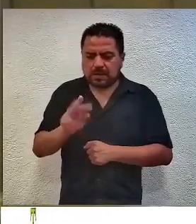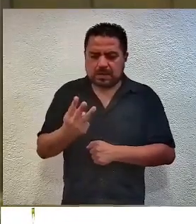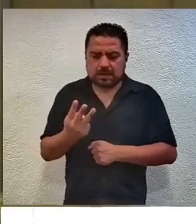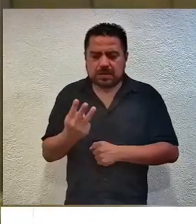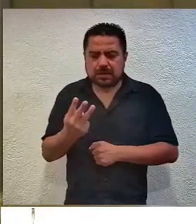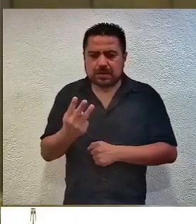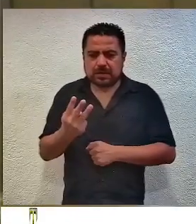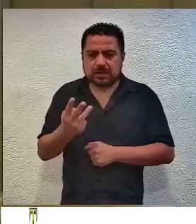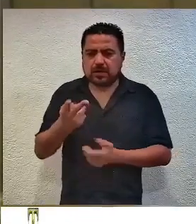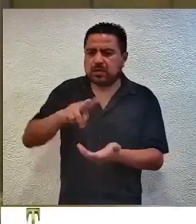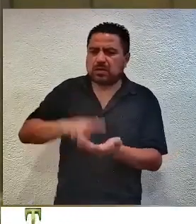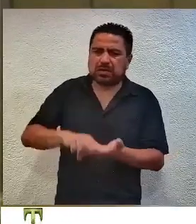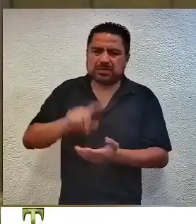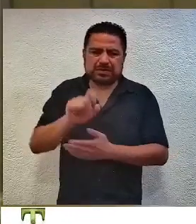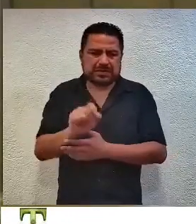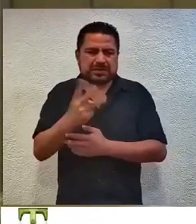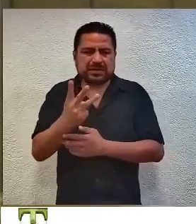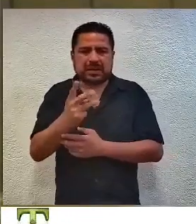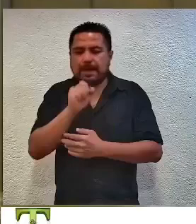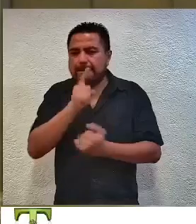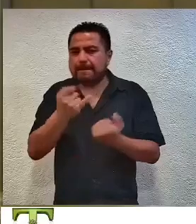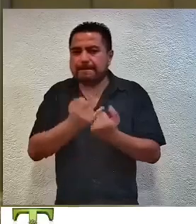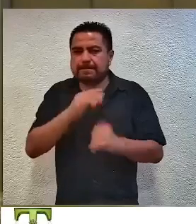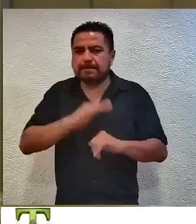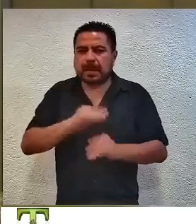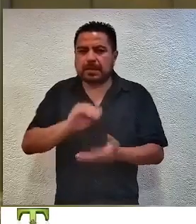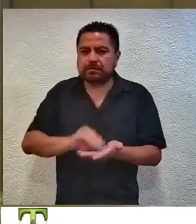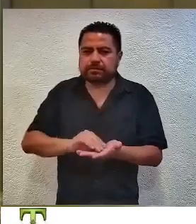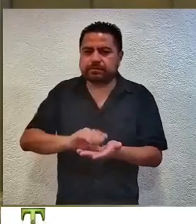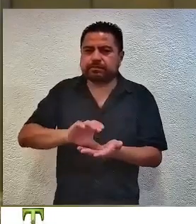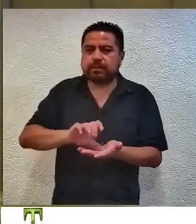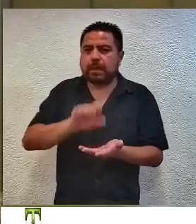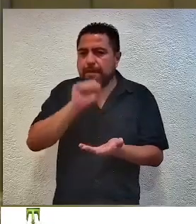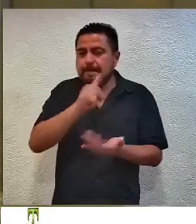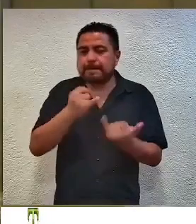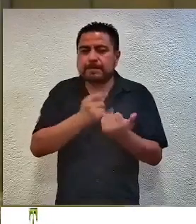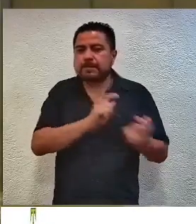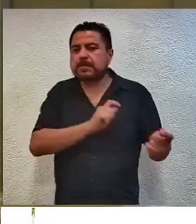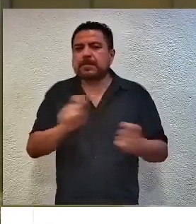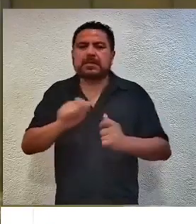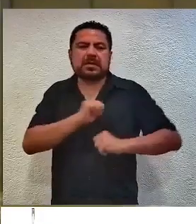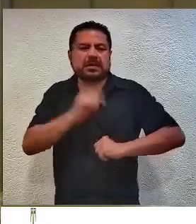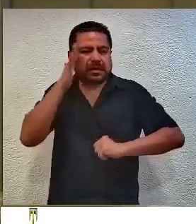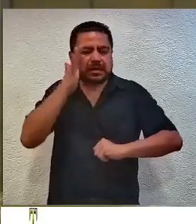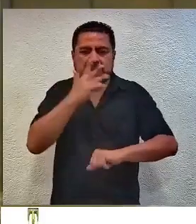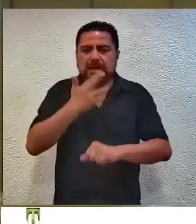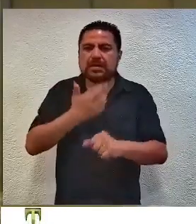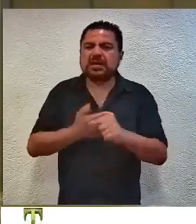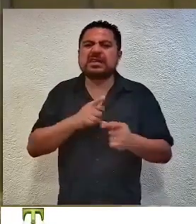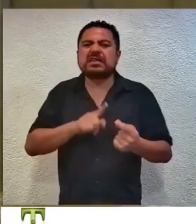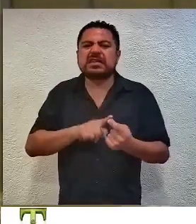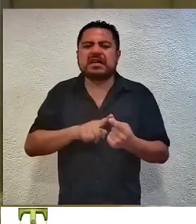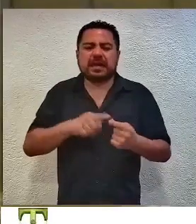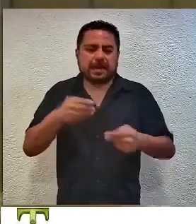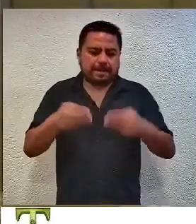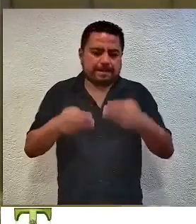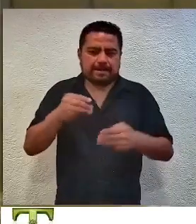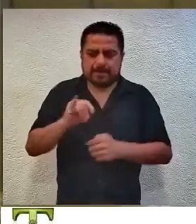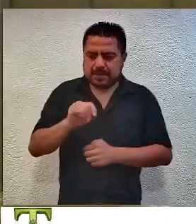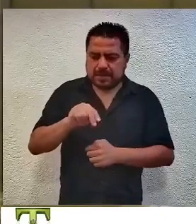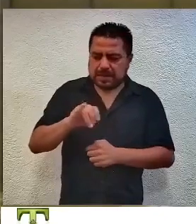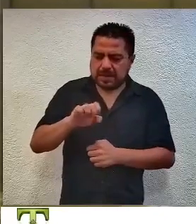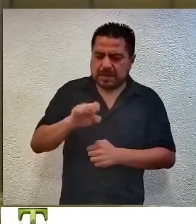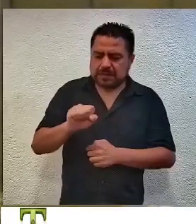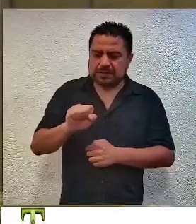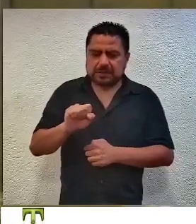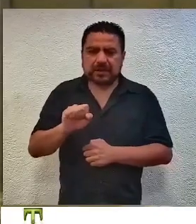TEE/HEC/43 del 2023 y su acumulado, el cual también fue turnado a la ponencia a cargo del magistrado José Inés Betancur